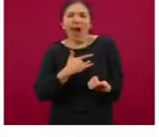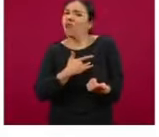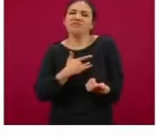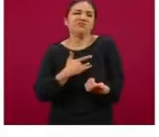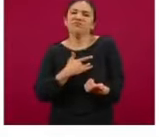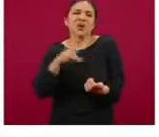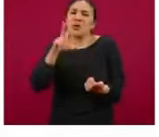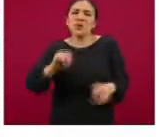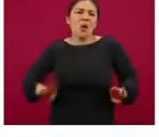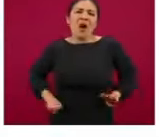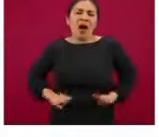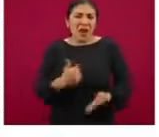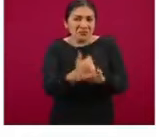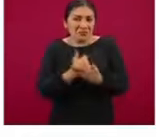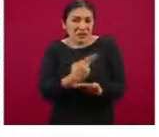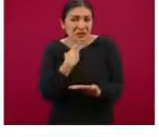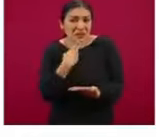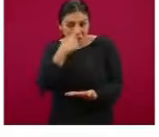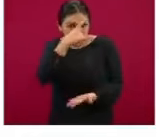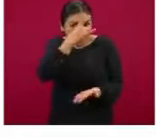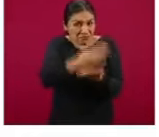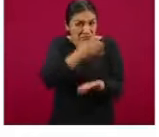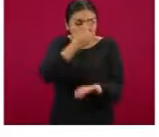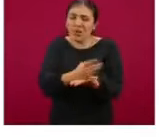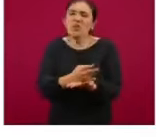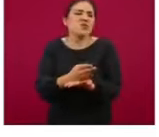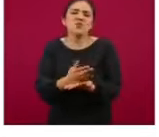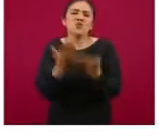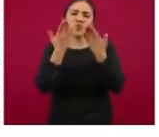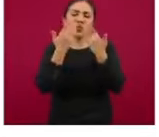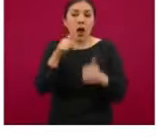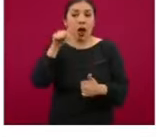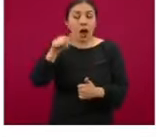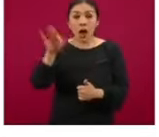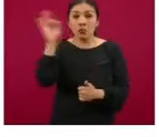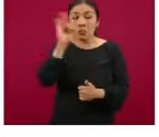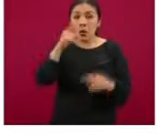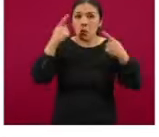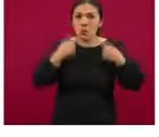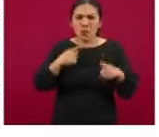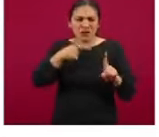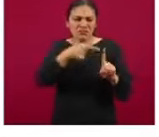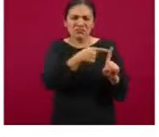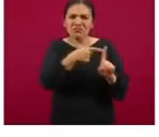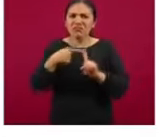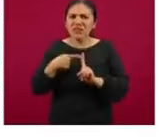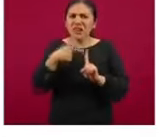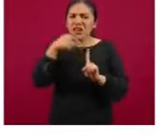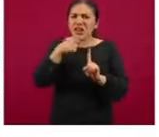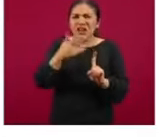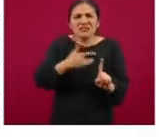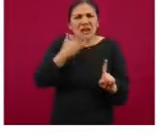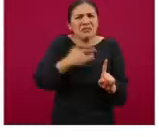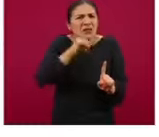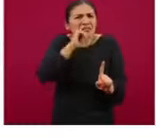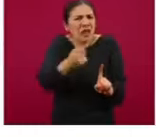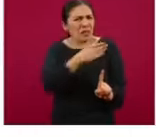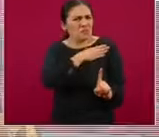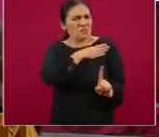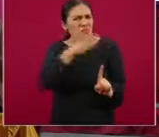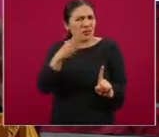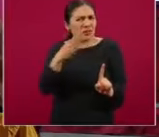antigénica no nos va a ayudar a detectar portadores. Si esa prueba se toma en una persona que no tiene síntomas,